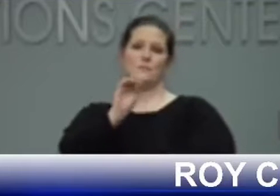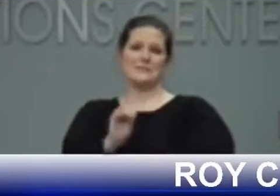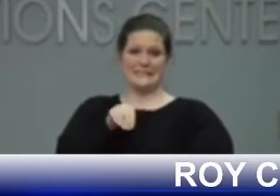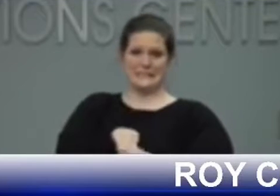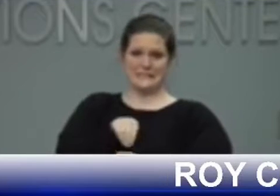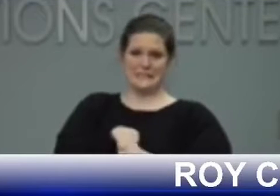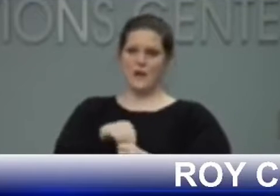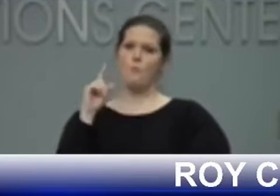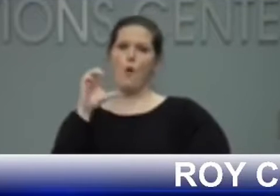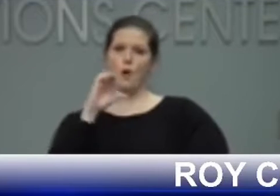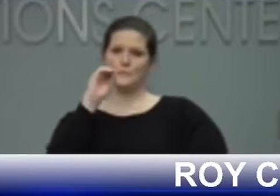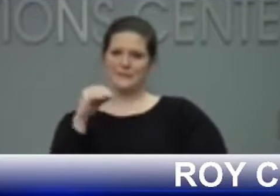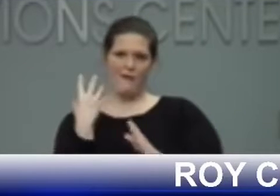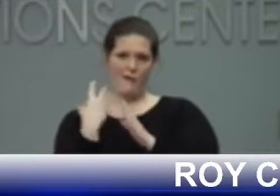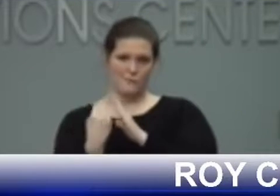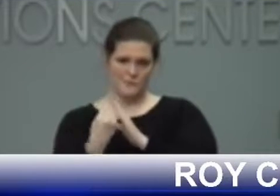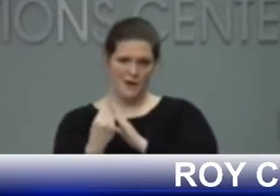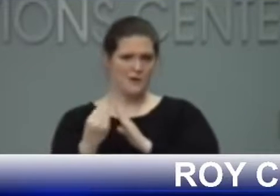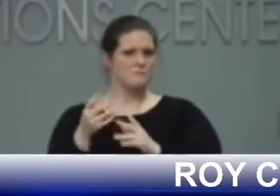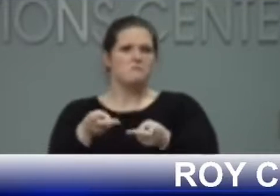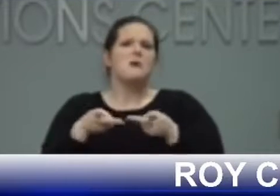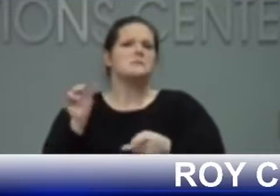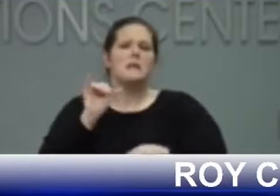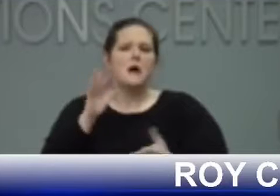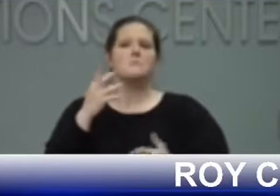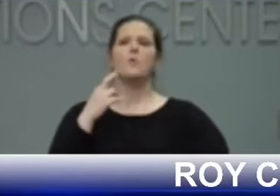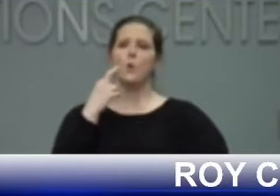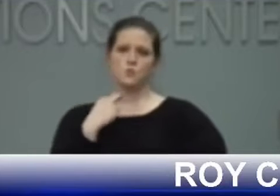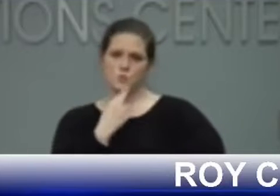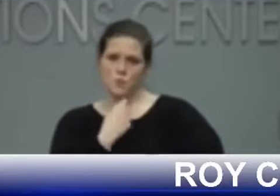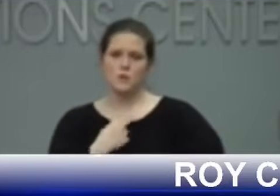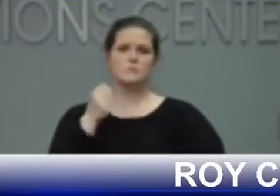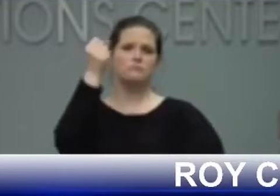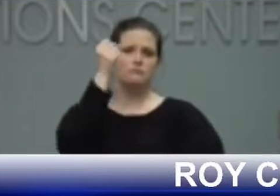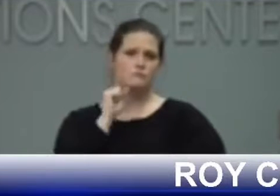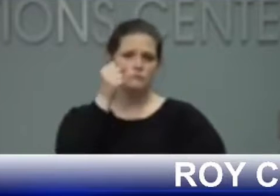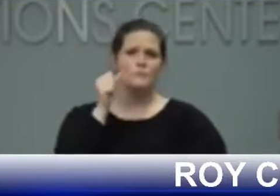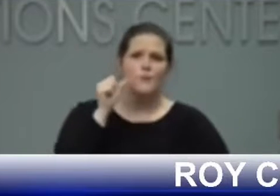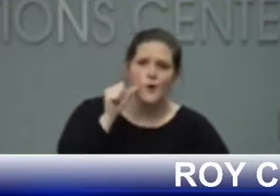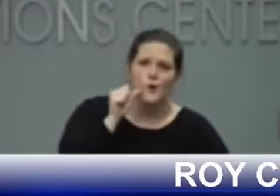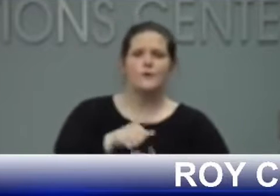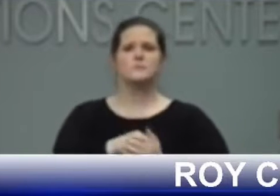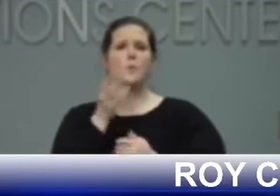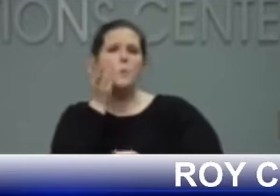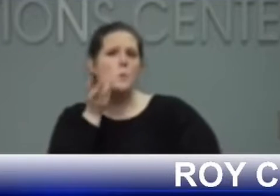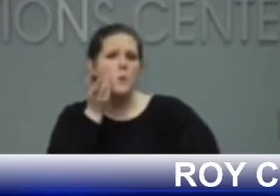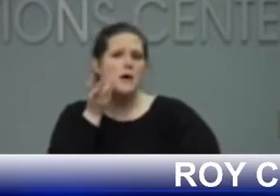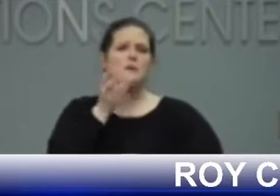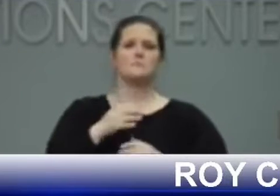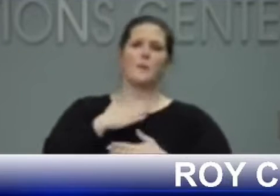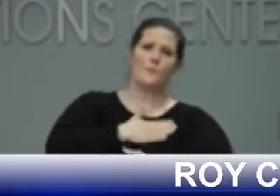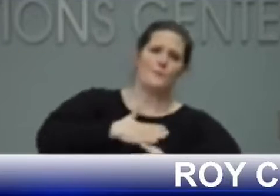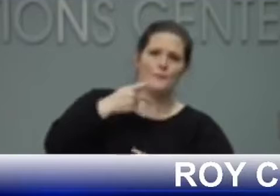al 100% al exterior. Se incluyen restaurantes, cerveceras, establecimientos vinícolas, parques de entretenimiento,